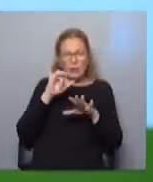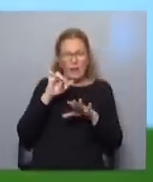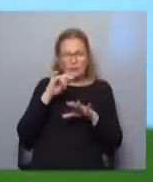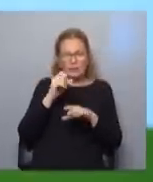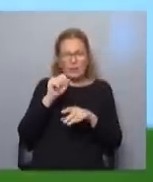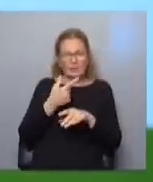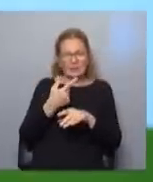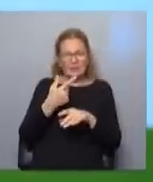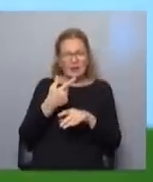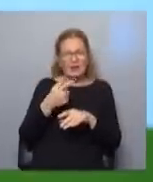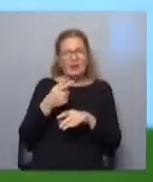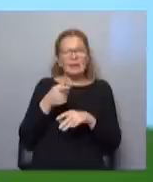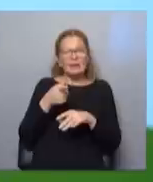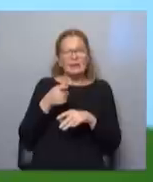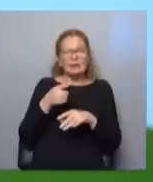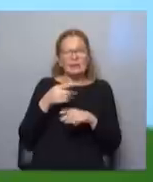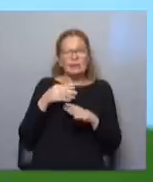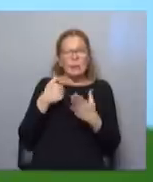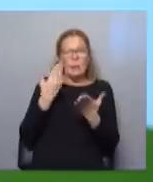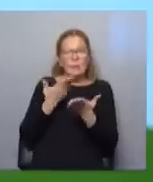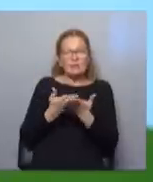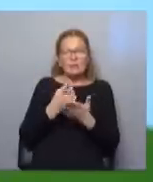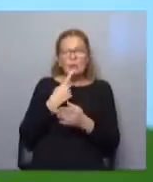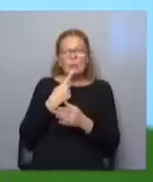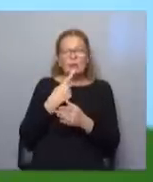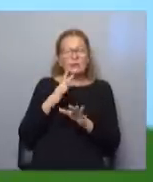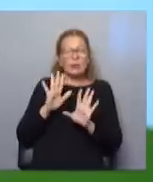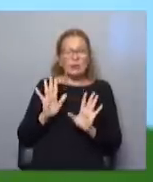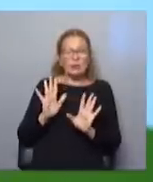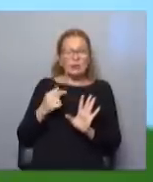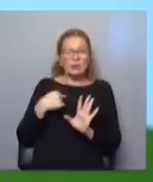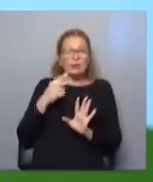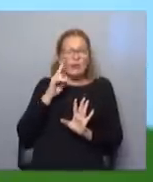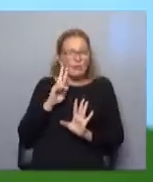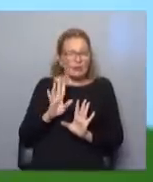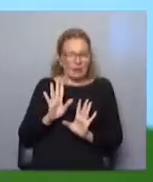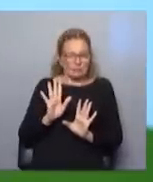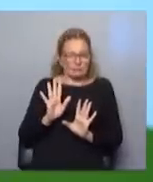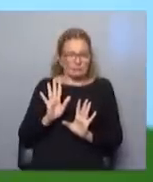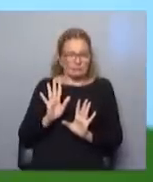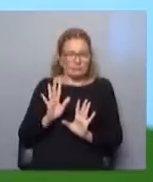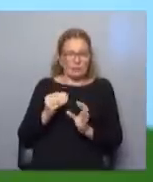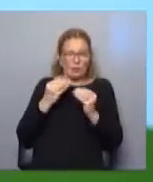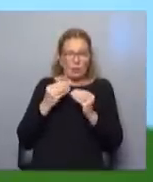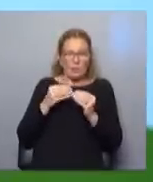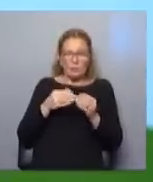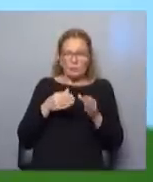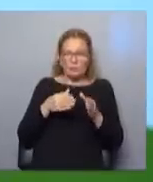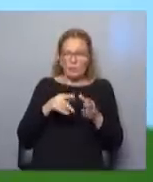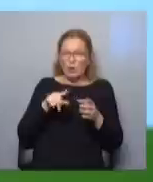la batalla de la piedra ahí hizo un planteo político de lo que yo veía de cómo por dónde iba el